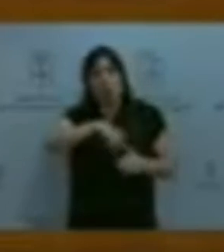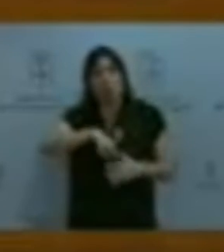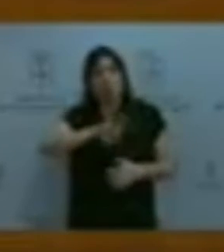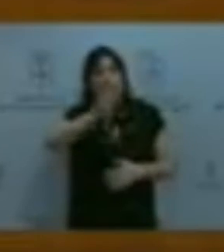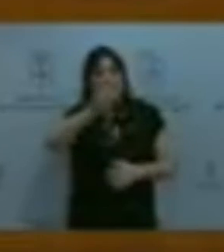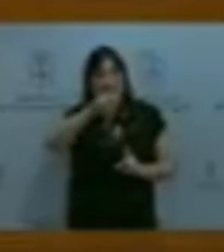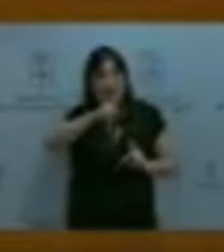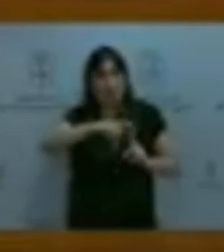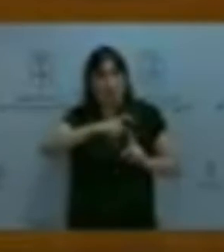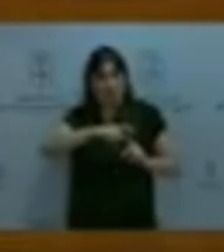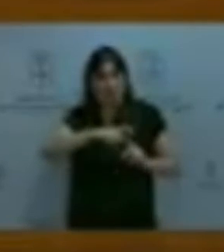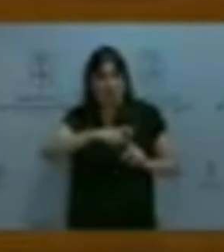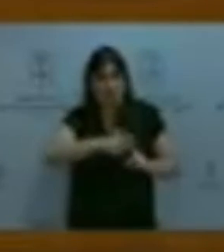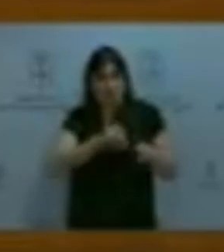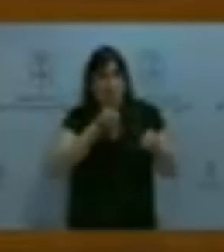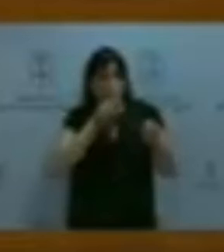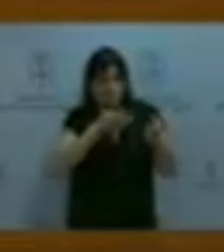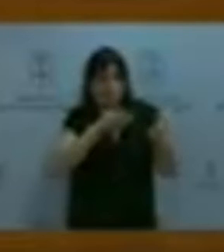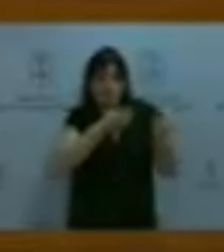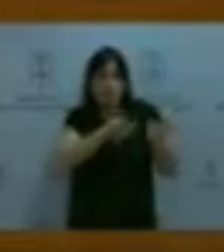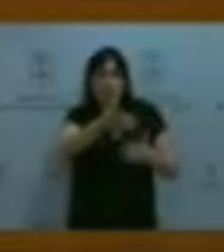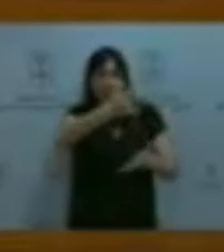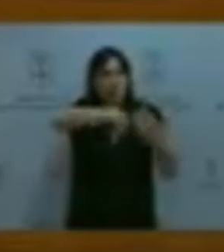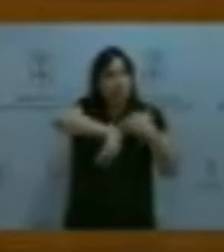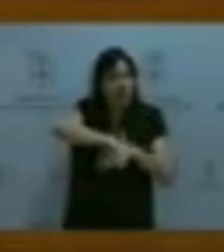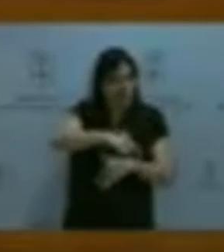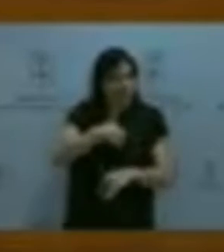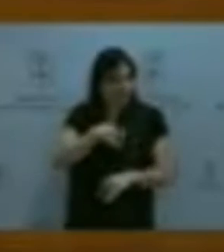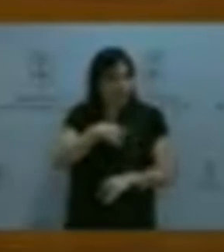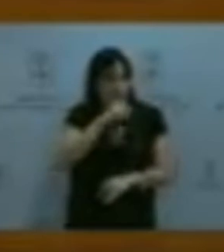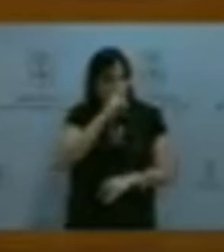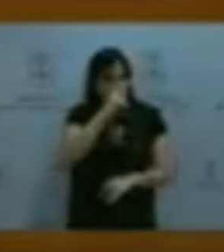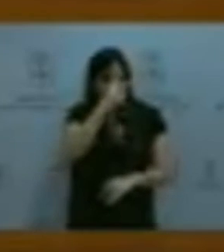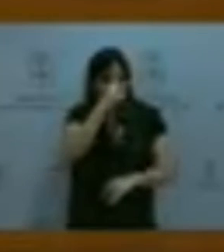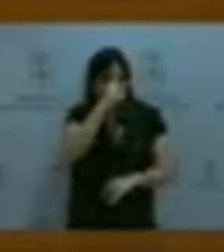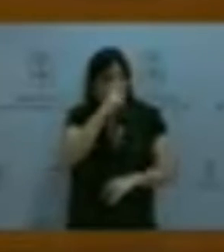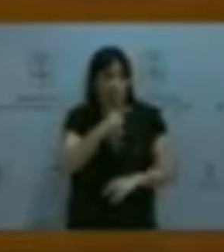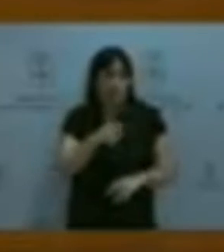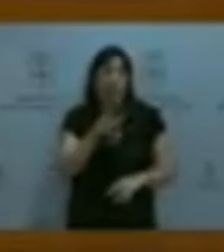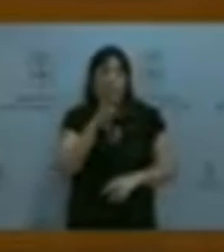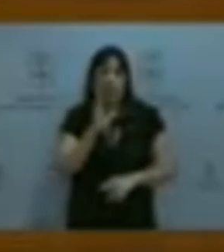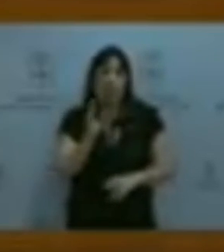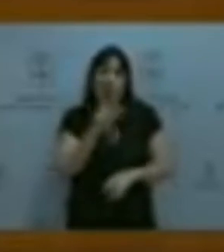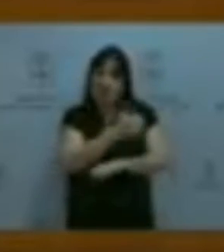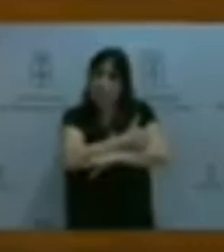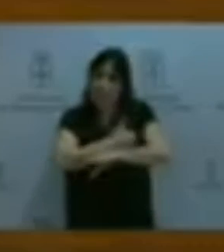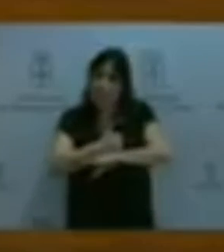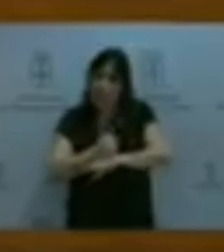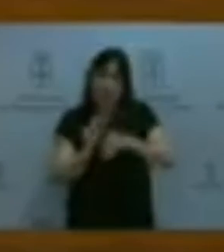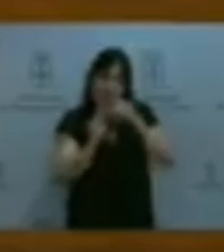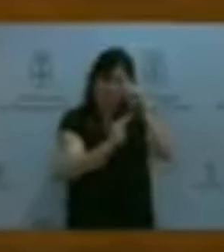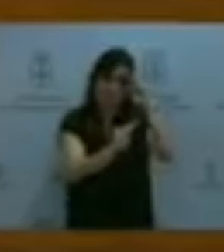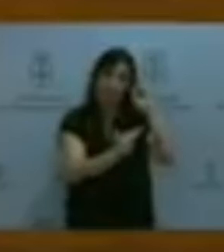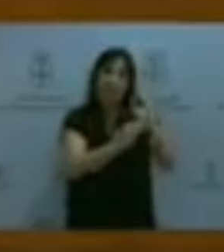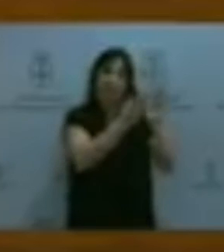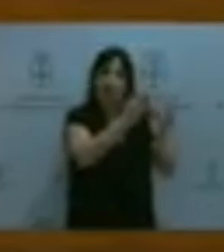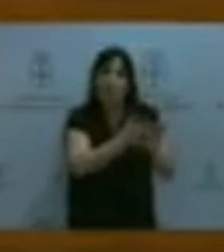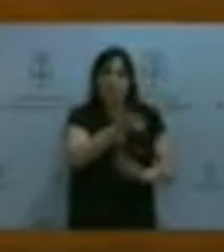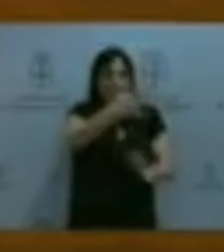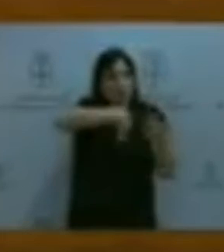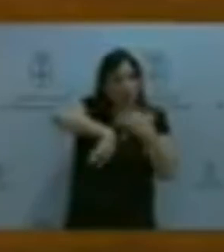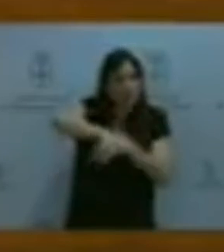balones, que me acuerdo que fue preguntado por Ciudadanos, esquivó balones como un principiante. Y se lo digo con todo